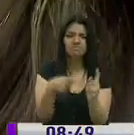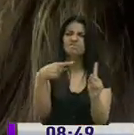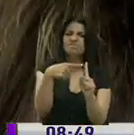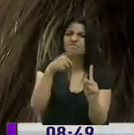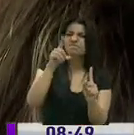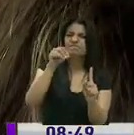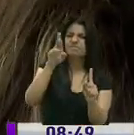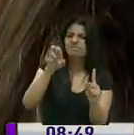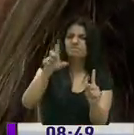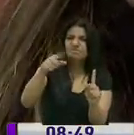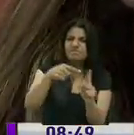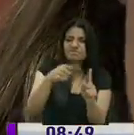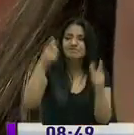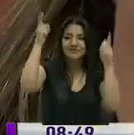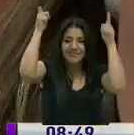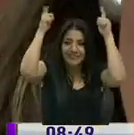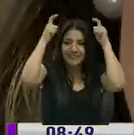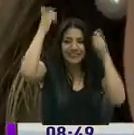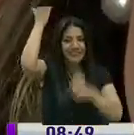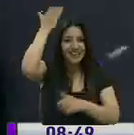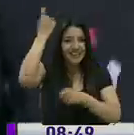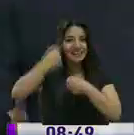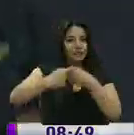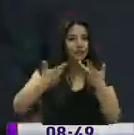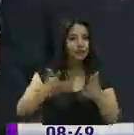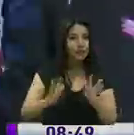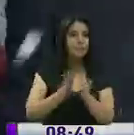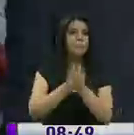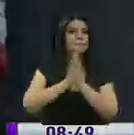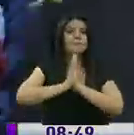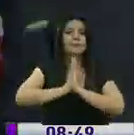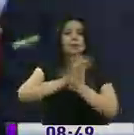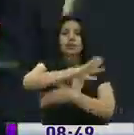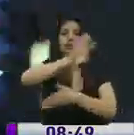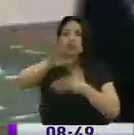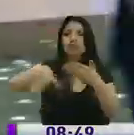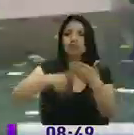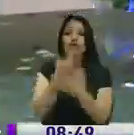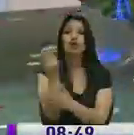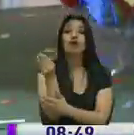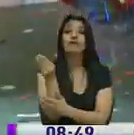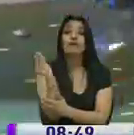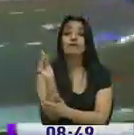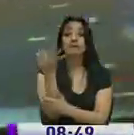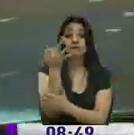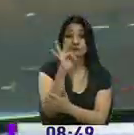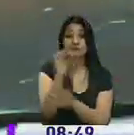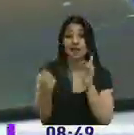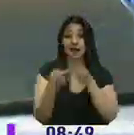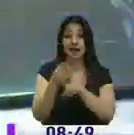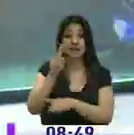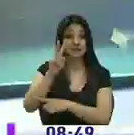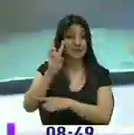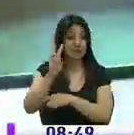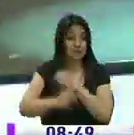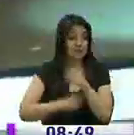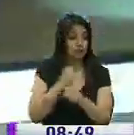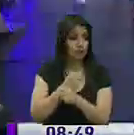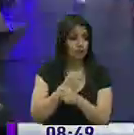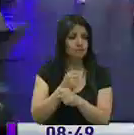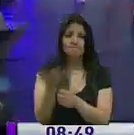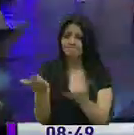soberana de la capital de los ecuatorianos hace un llamado a todas las jóvenes quiteñas de 19 a 26 años de edad